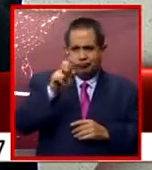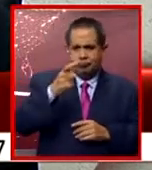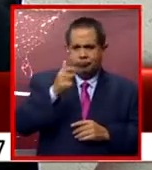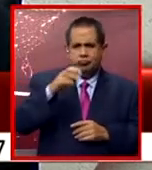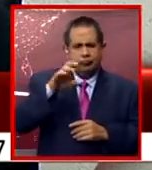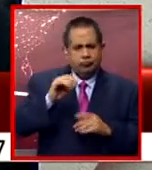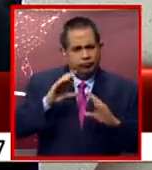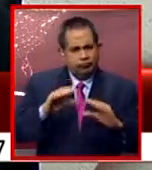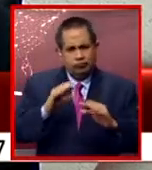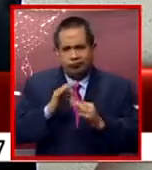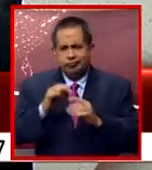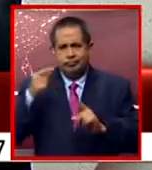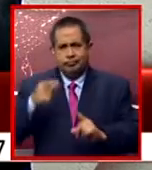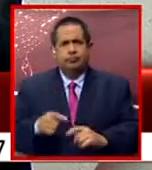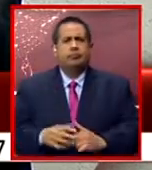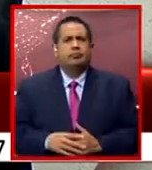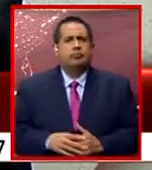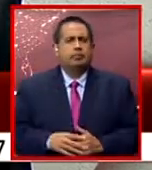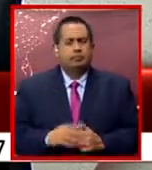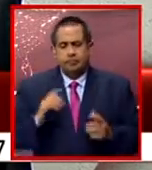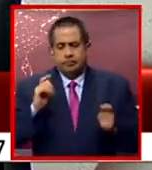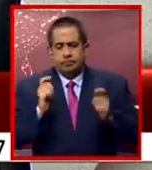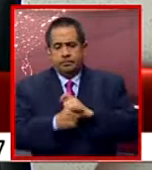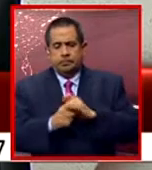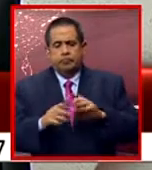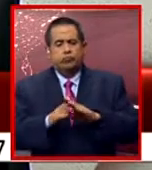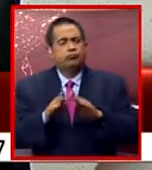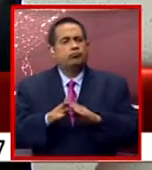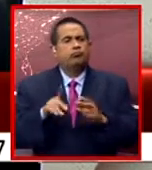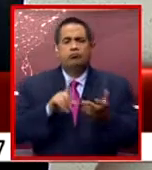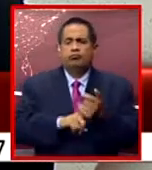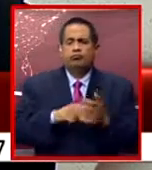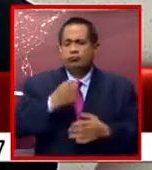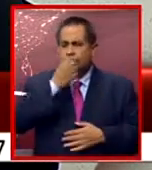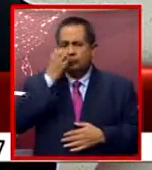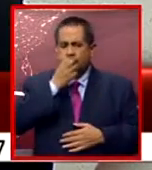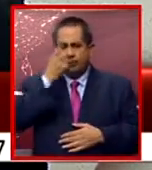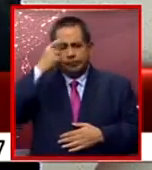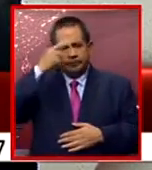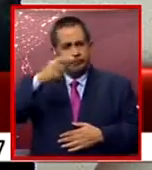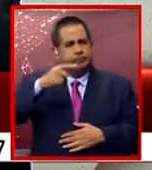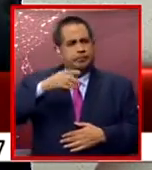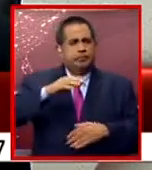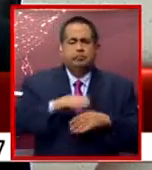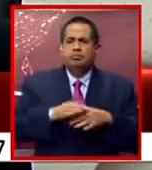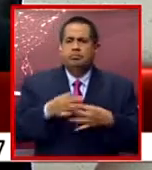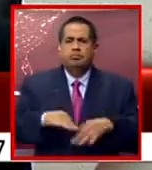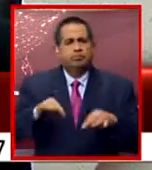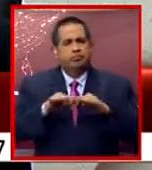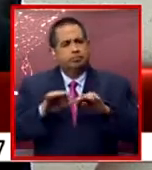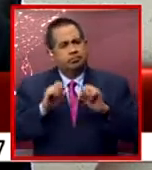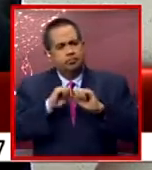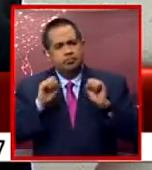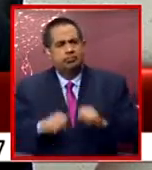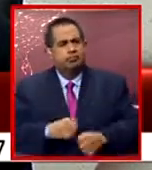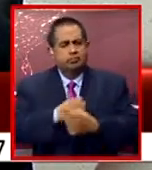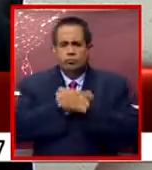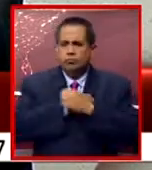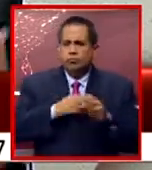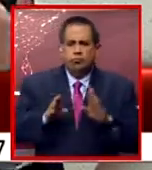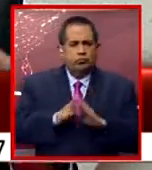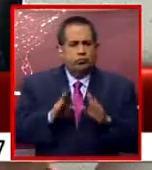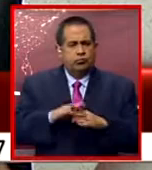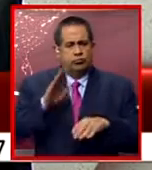país, transformar la organización de las escuelas para que pudiera florecer un nuevo sistema educativo y un nuevo